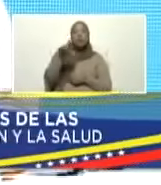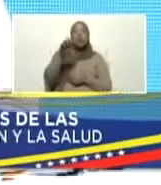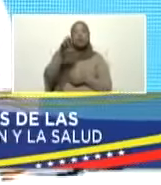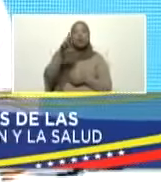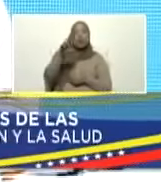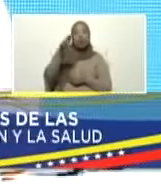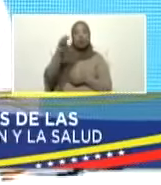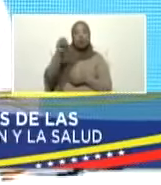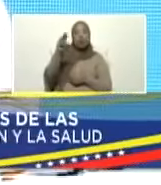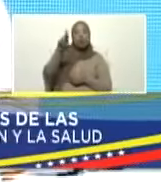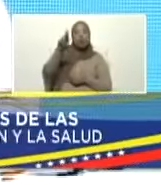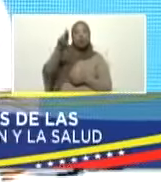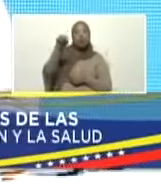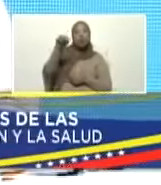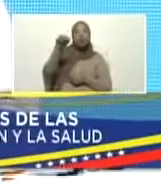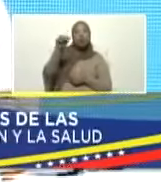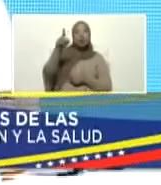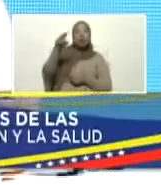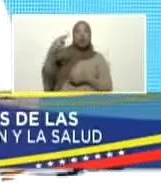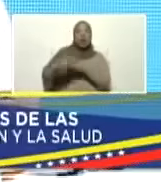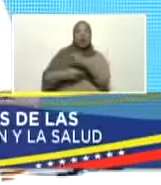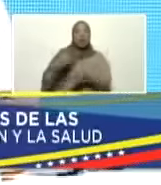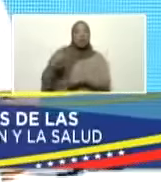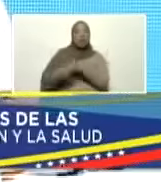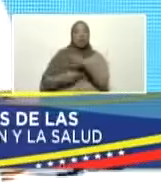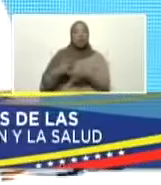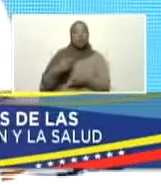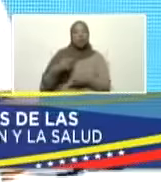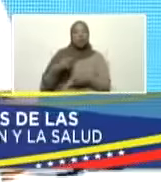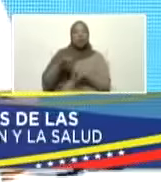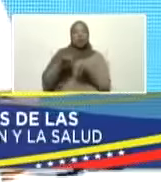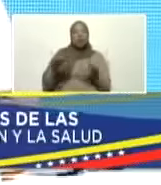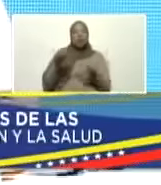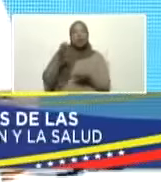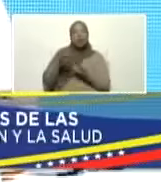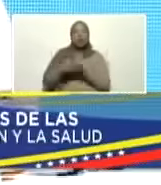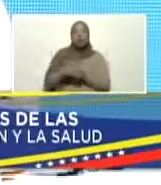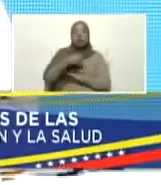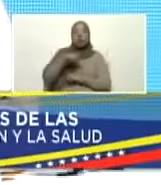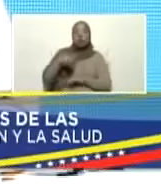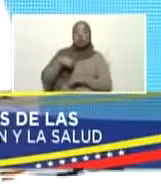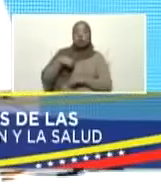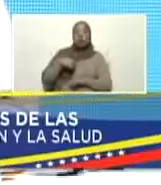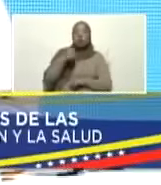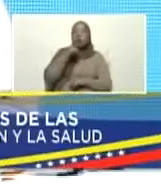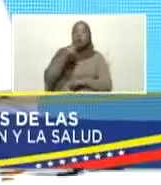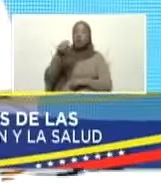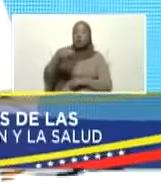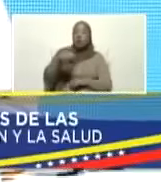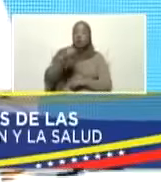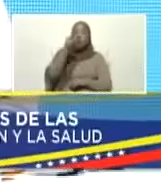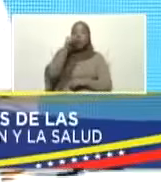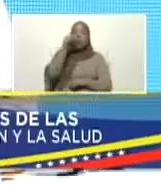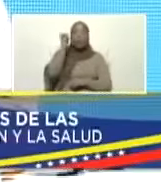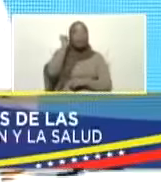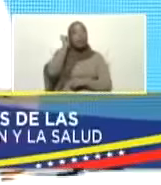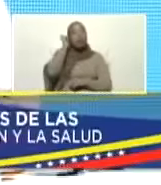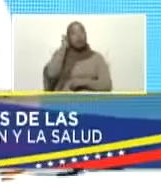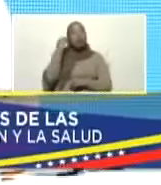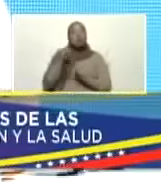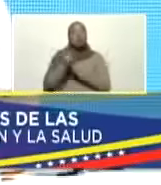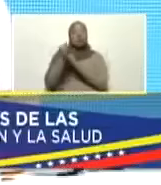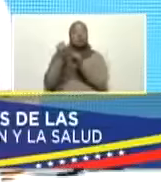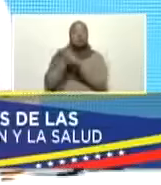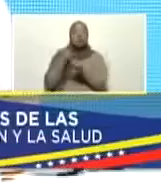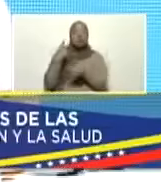Pineda, el mártir de la revolución, Leonardo Ruiz Pineda, nuestro mártir, hombre ejemplar, líder